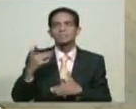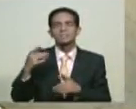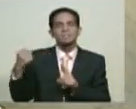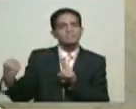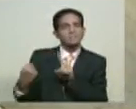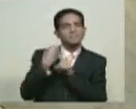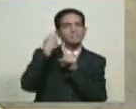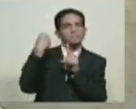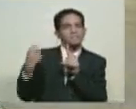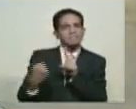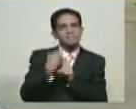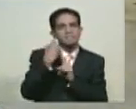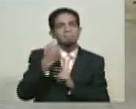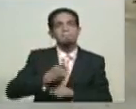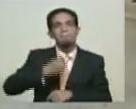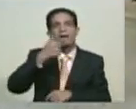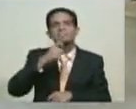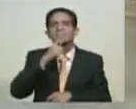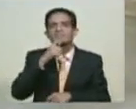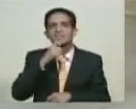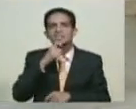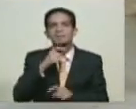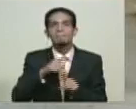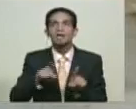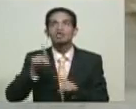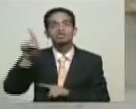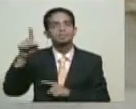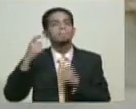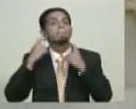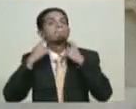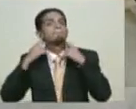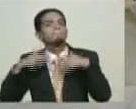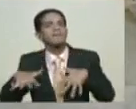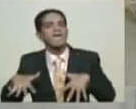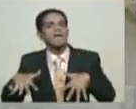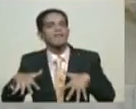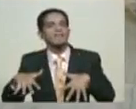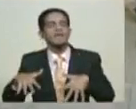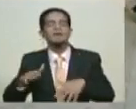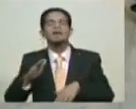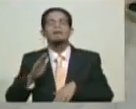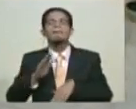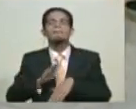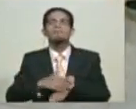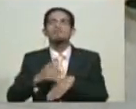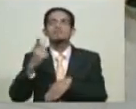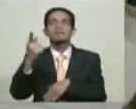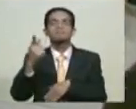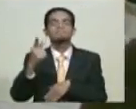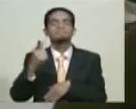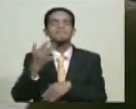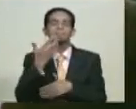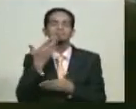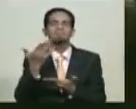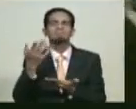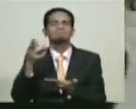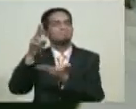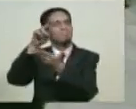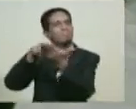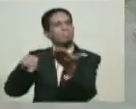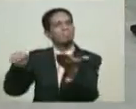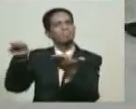pueblo. Pero también pierden los Estados Unidos porque cae en la inmoralidad. Son sanciones